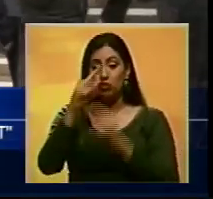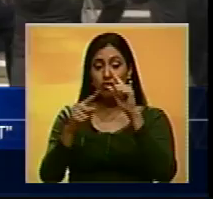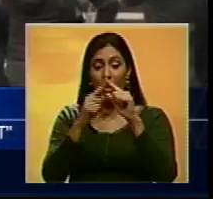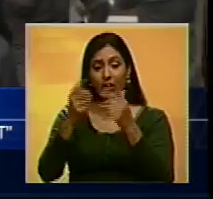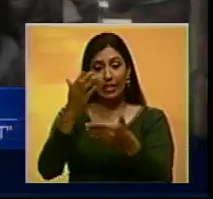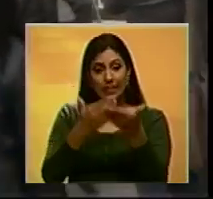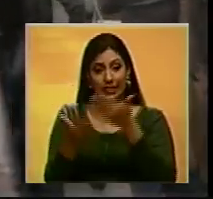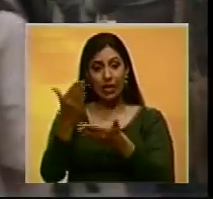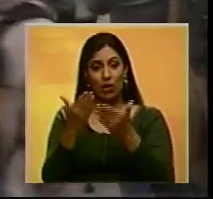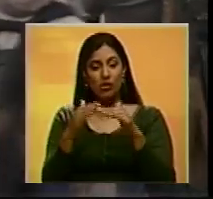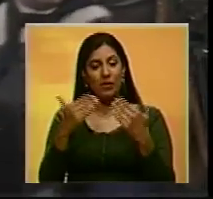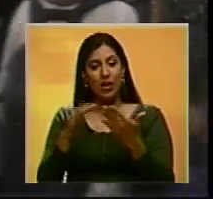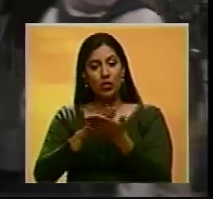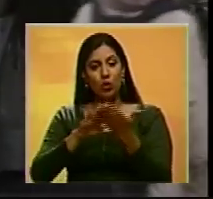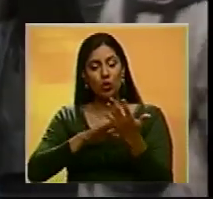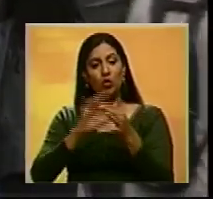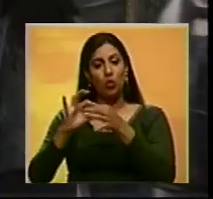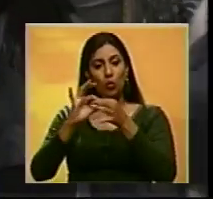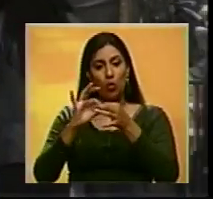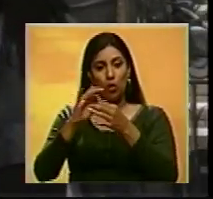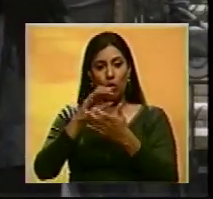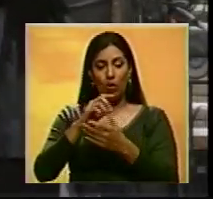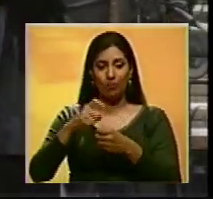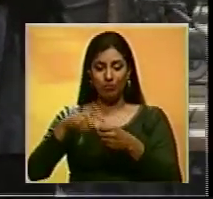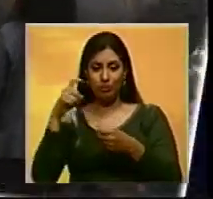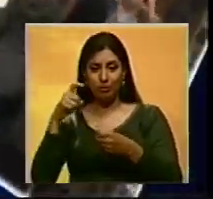de negociaciones para salir de la Unión Europea.